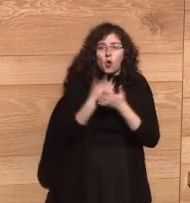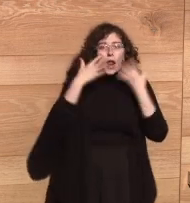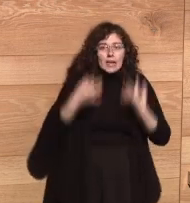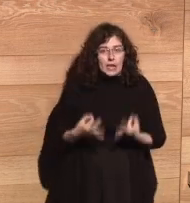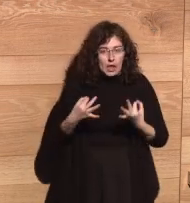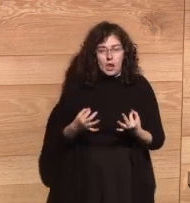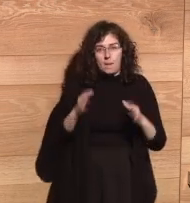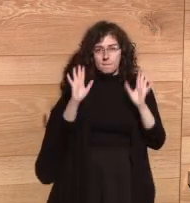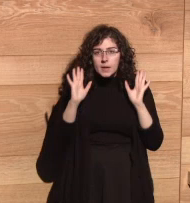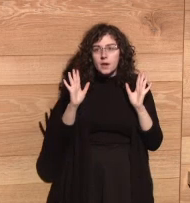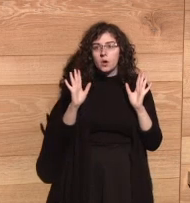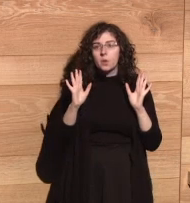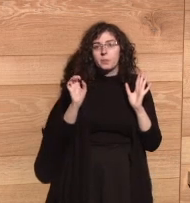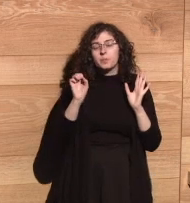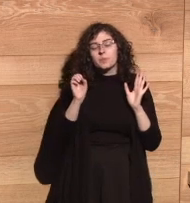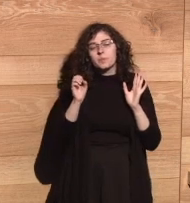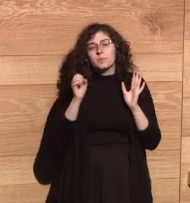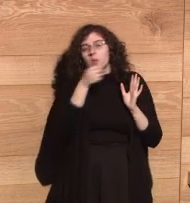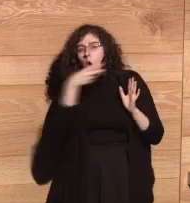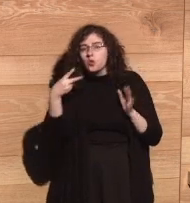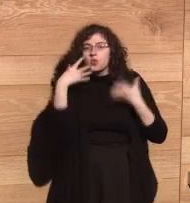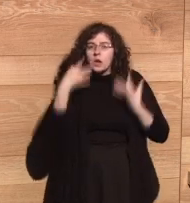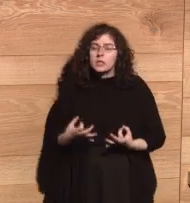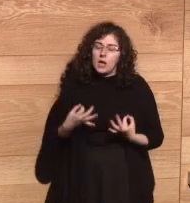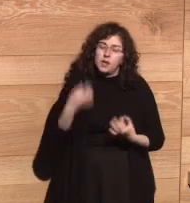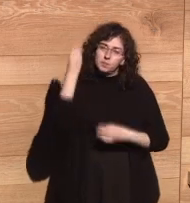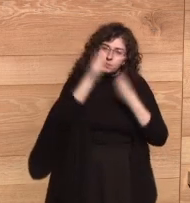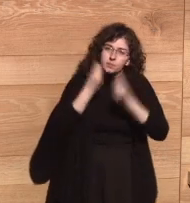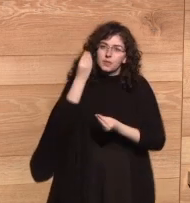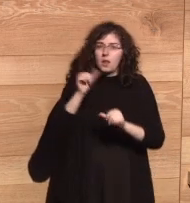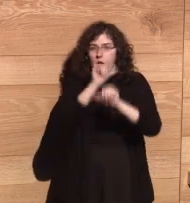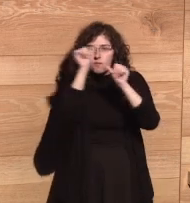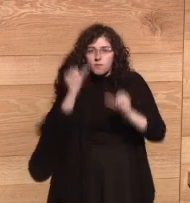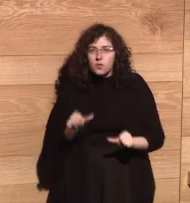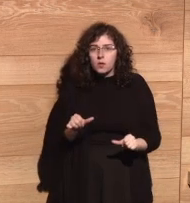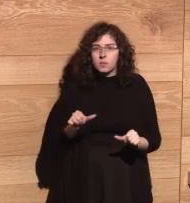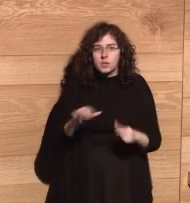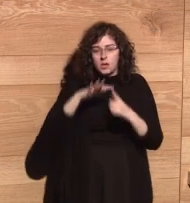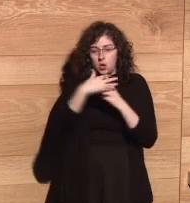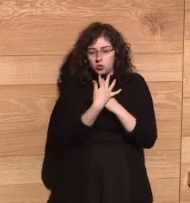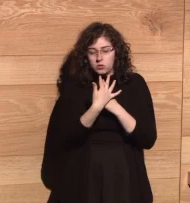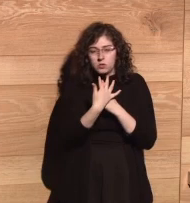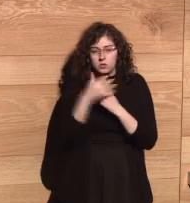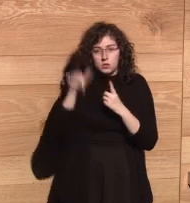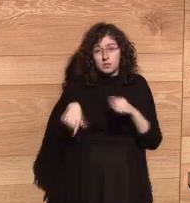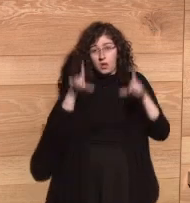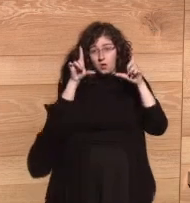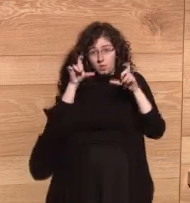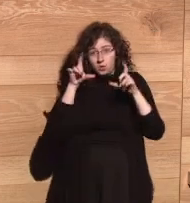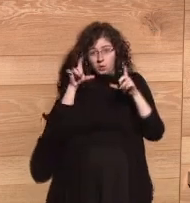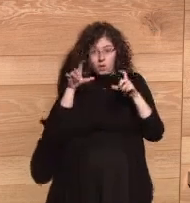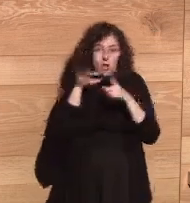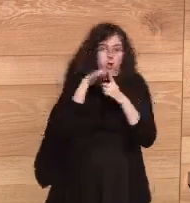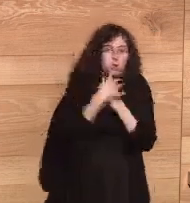pero mi conclusión final es que creo que en la forma en la que en este contexto de fotógrafa y digamos en